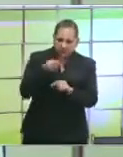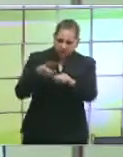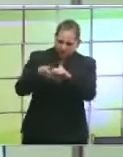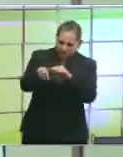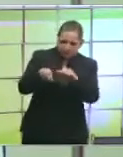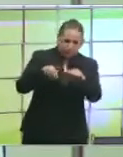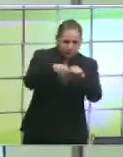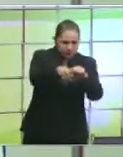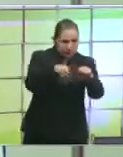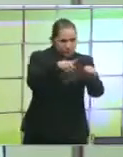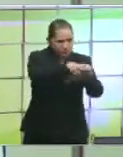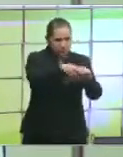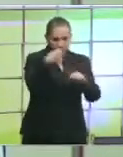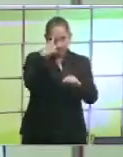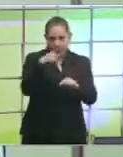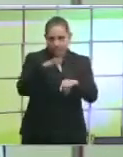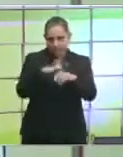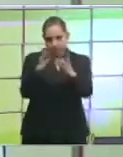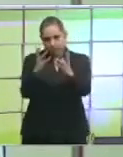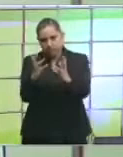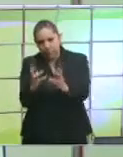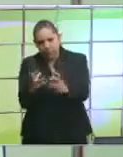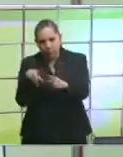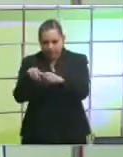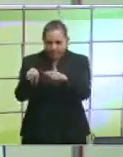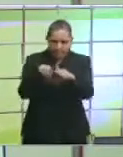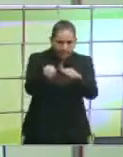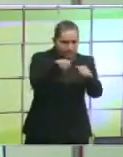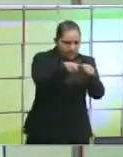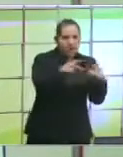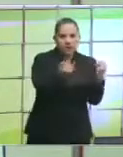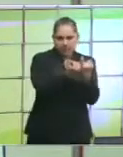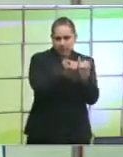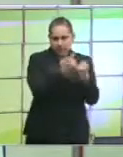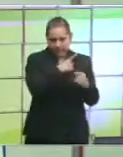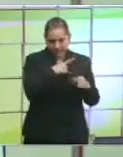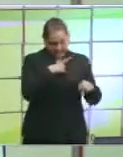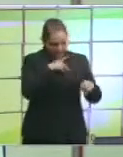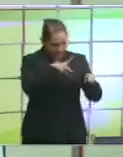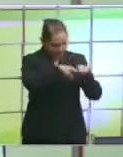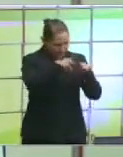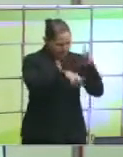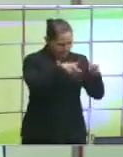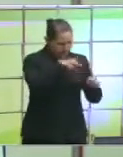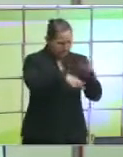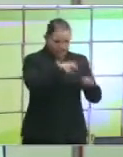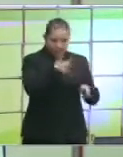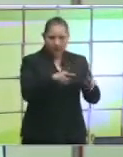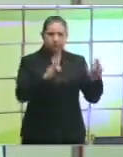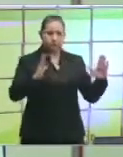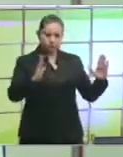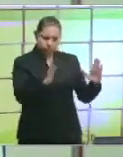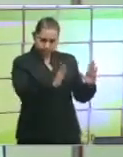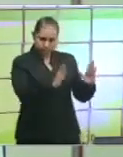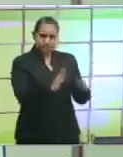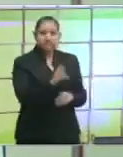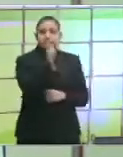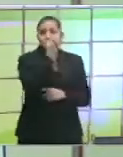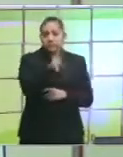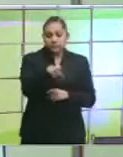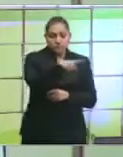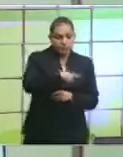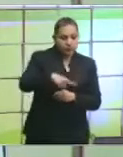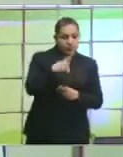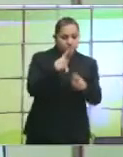ese estilo ecos luego ya vinieron cosas un poco menores como enumera los párrafos para facilitar la discusión sintetizar